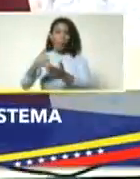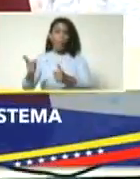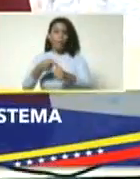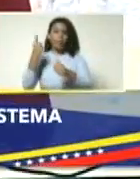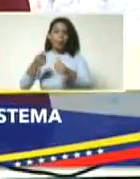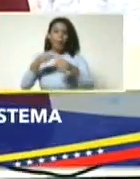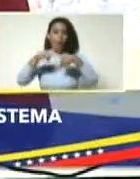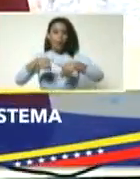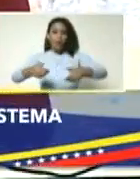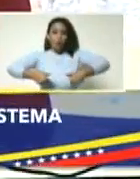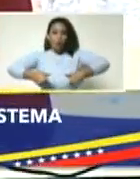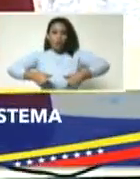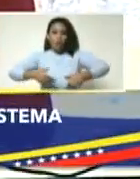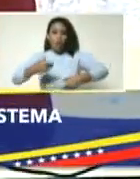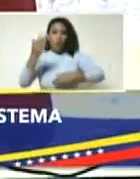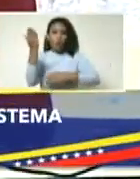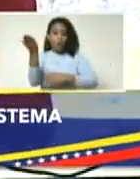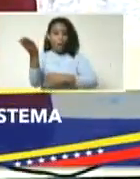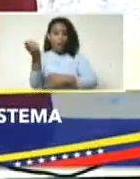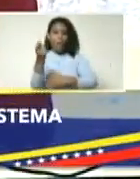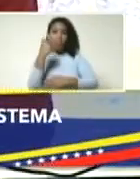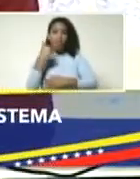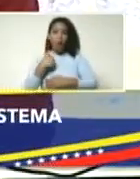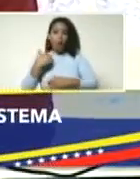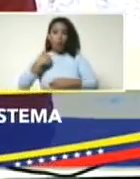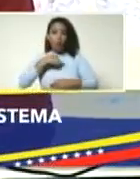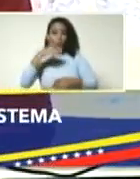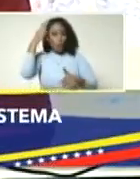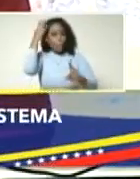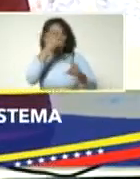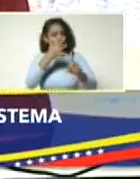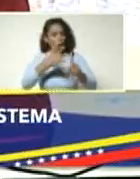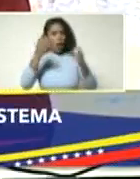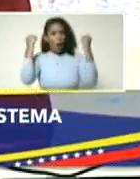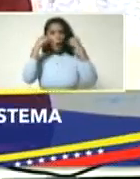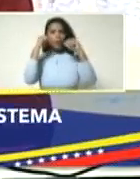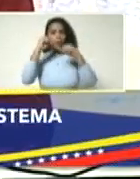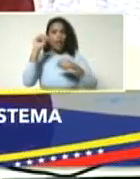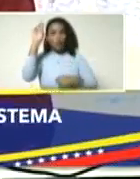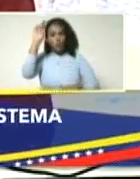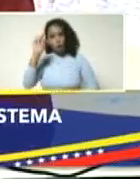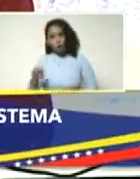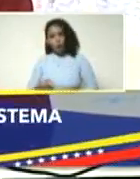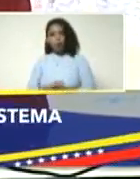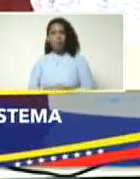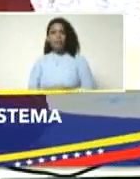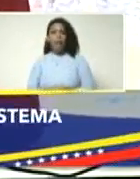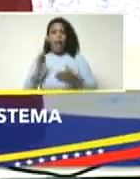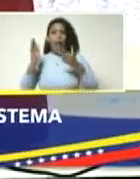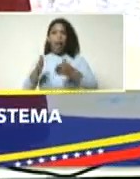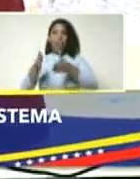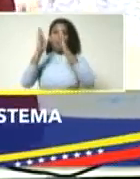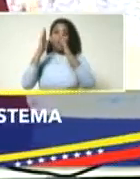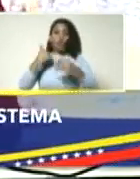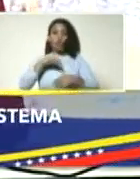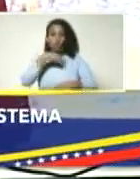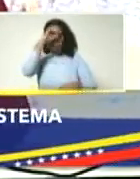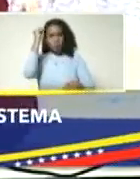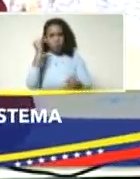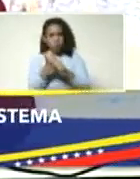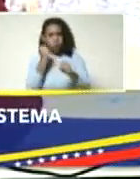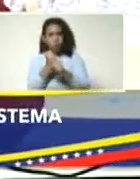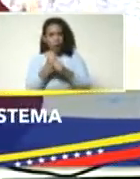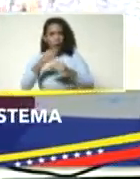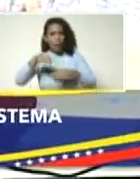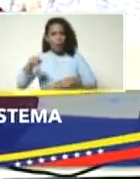este esfuerzo. Y usted nos lo ha indicado y además lo practica diariamente. La infraestructura, que es lo que estamos trabajando en